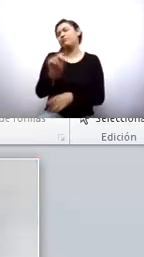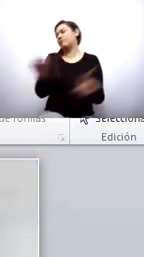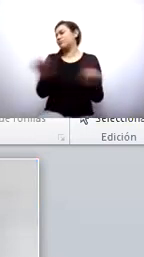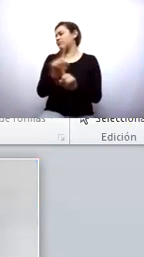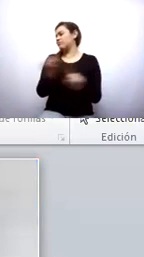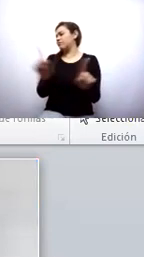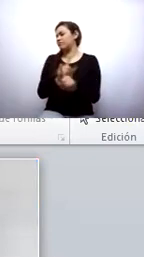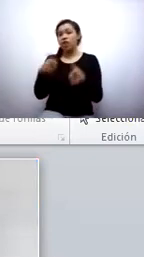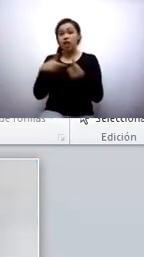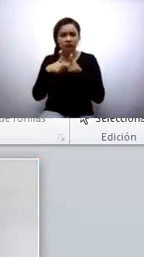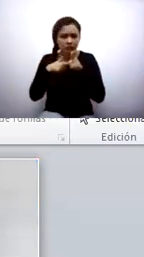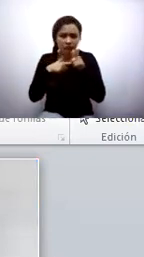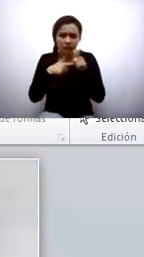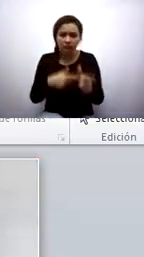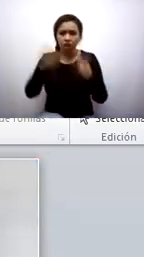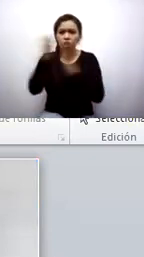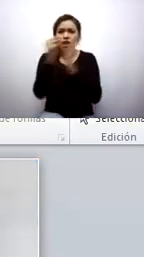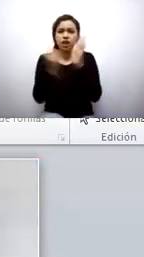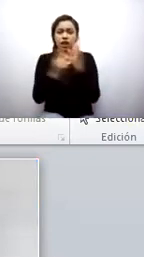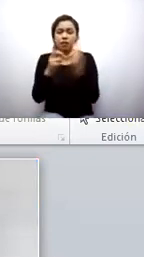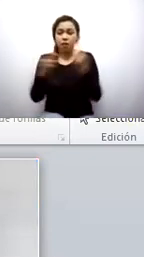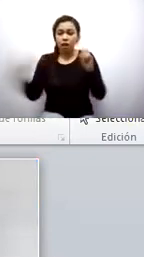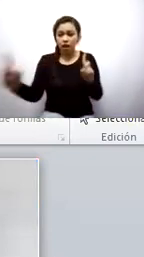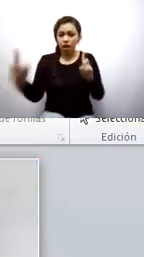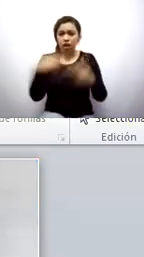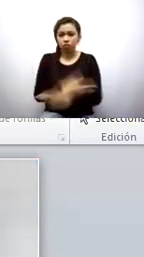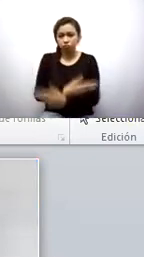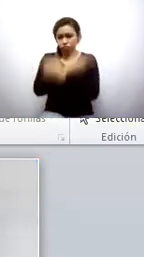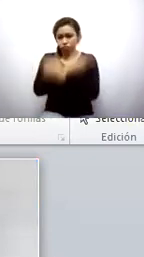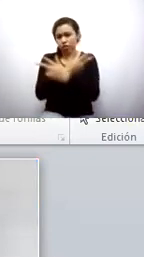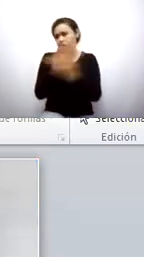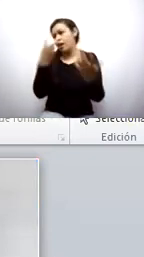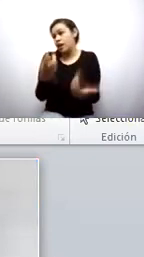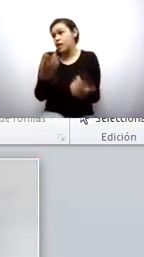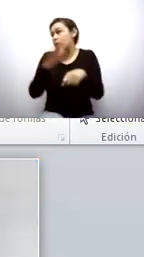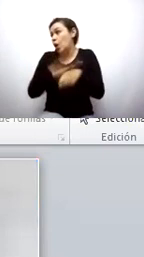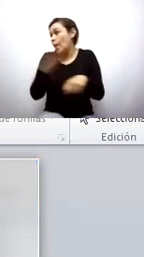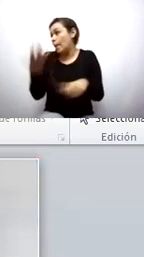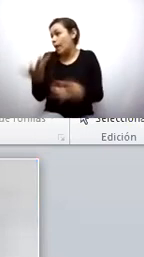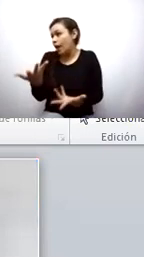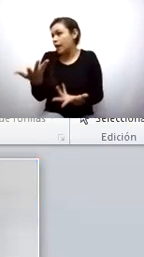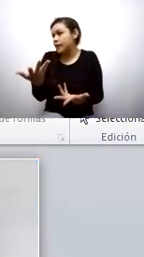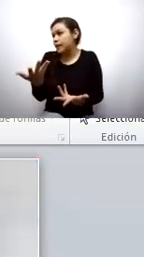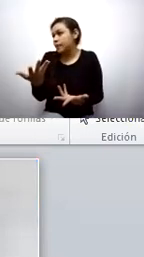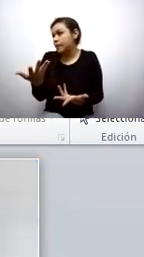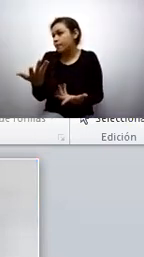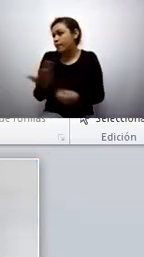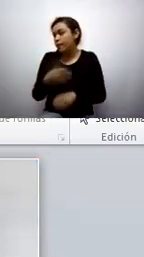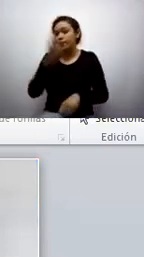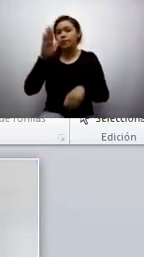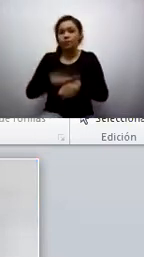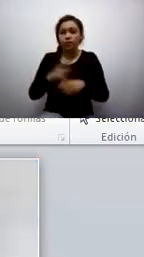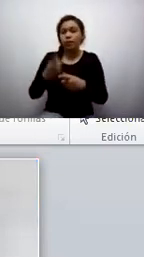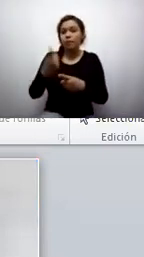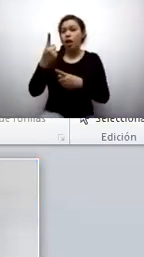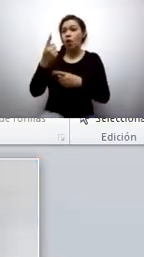continuar probablemente con un sistema remoto o a distancia, es como lo más palpable, al menos de aquí a que termine el ciclo